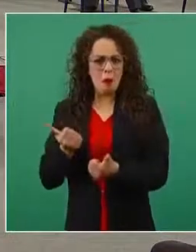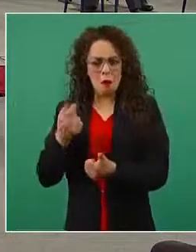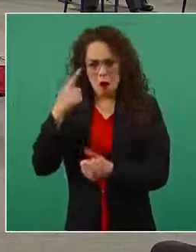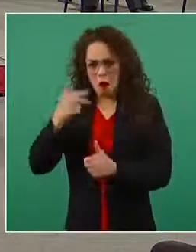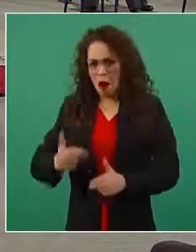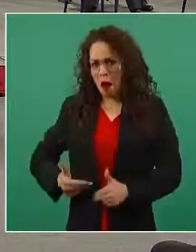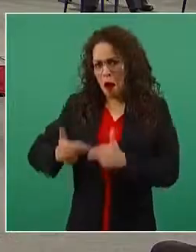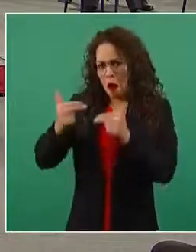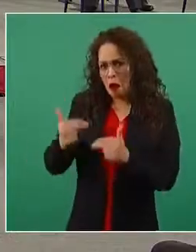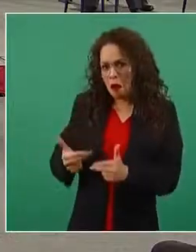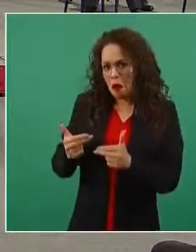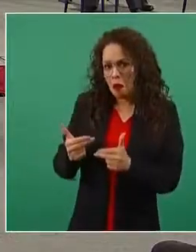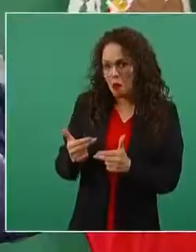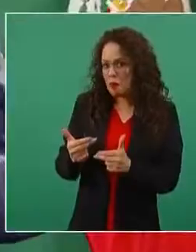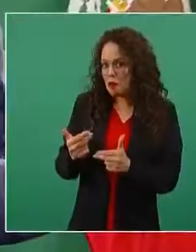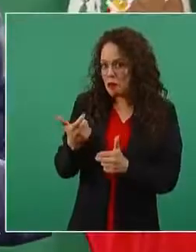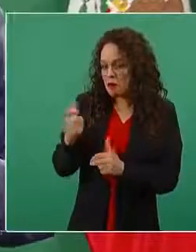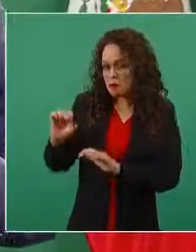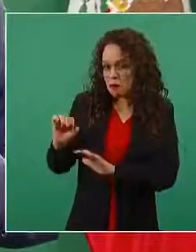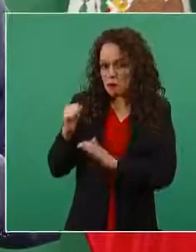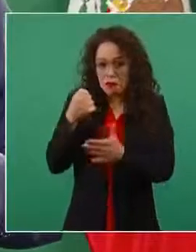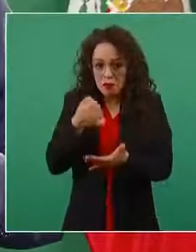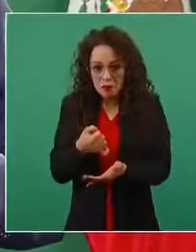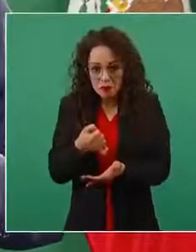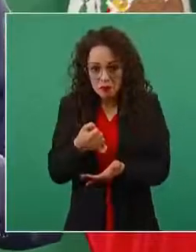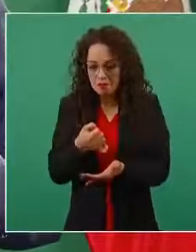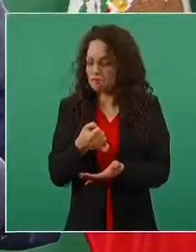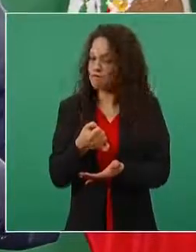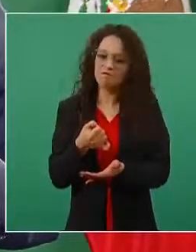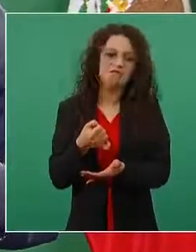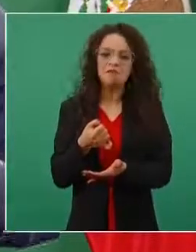Fue el mismo dinero